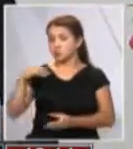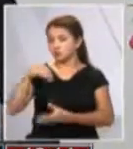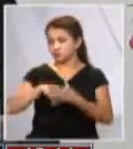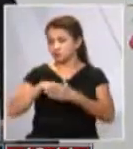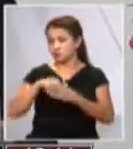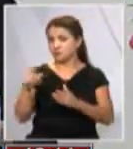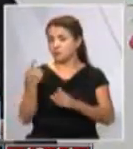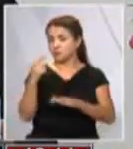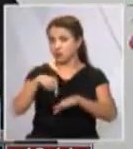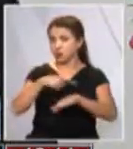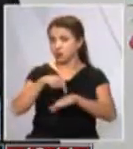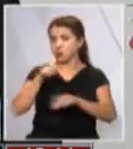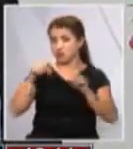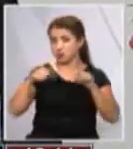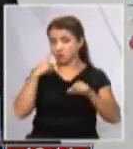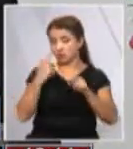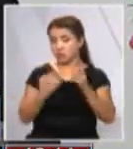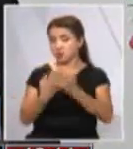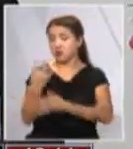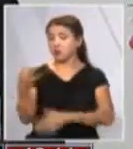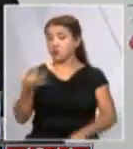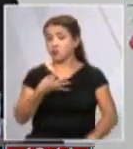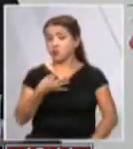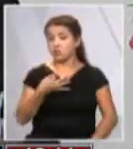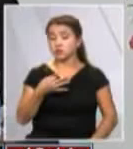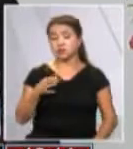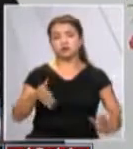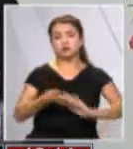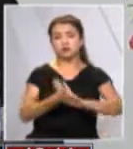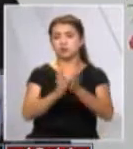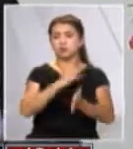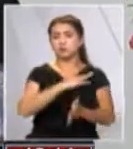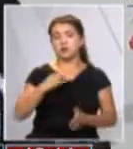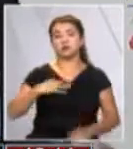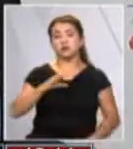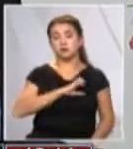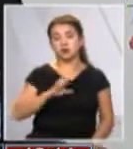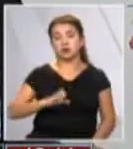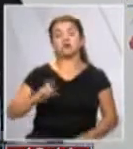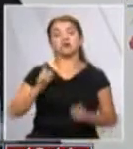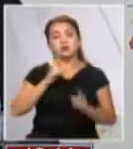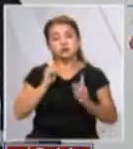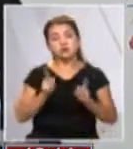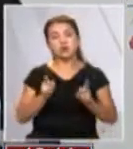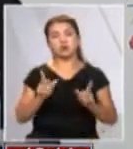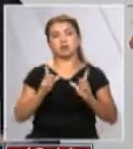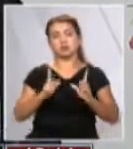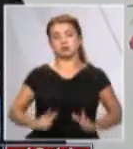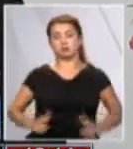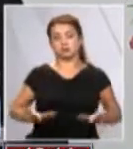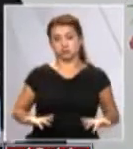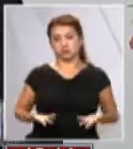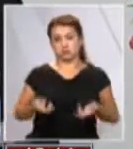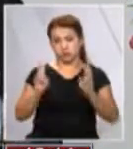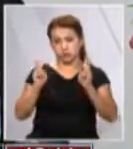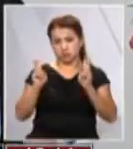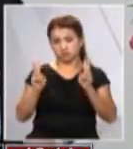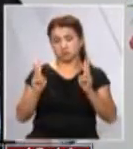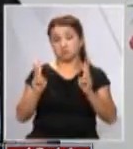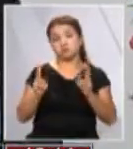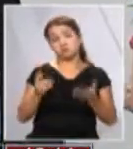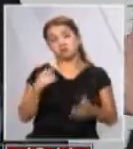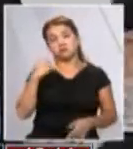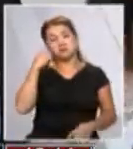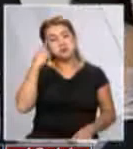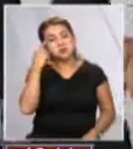las primeras horas de este día, y él nos planteaba que todo ministro de Estado tiene derecho a descansar, así que dentro de todo eso se podría incluso